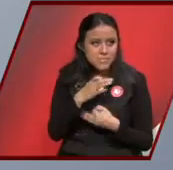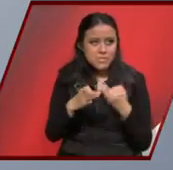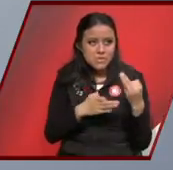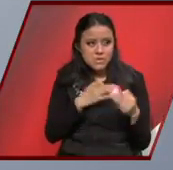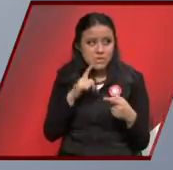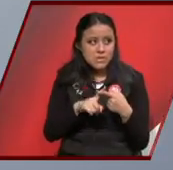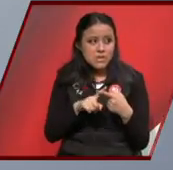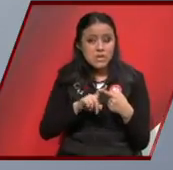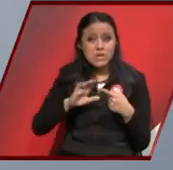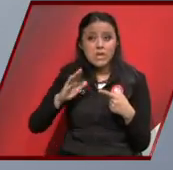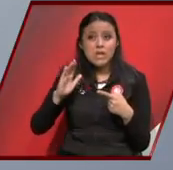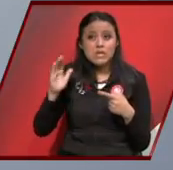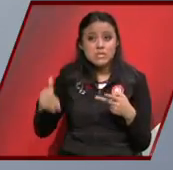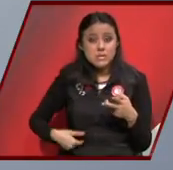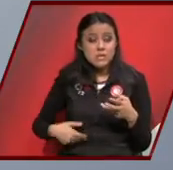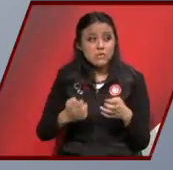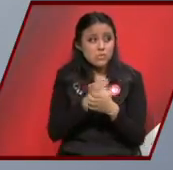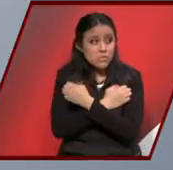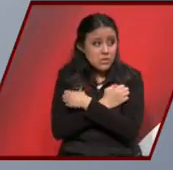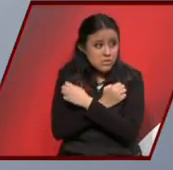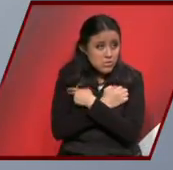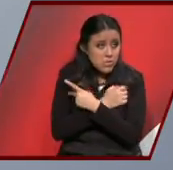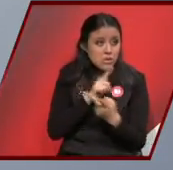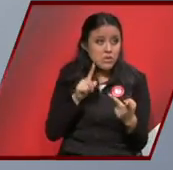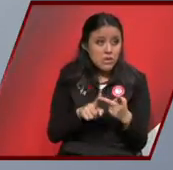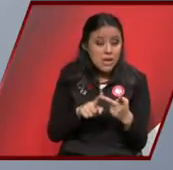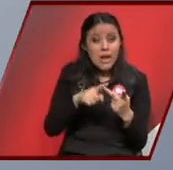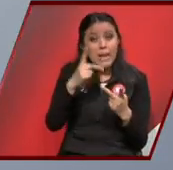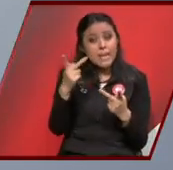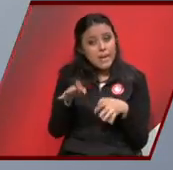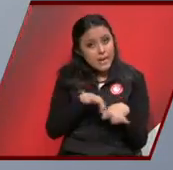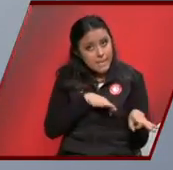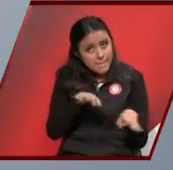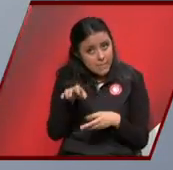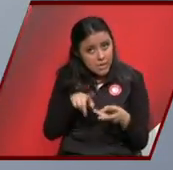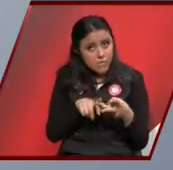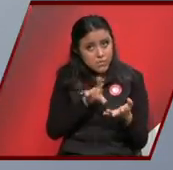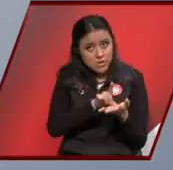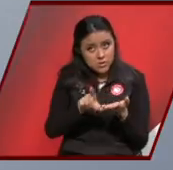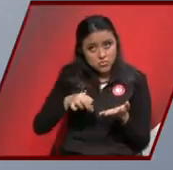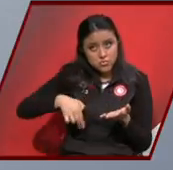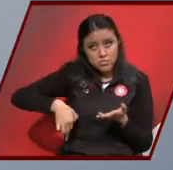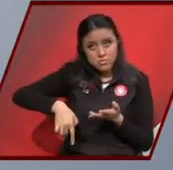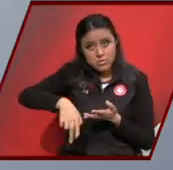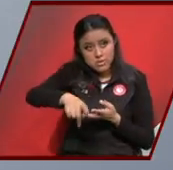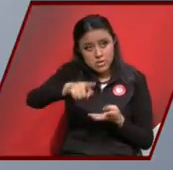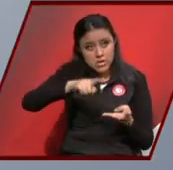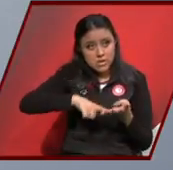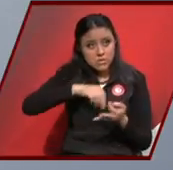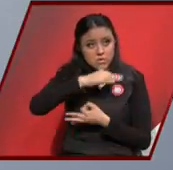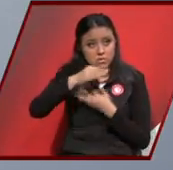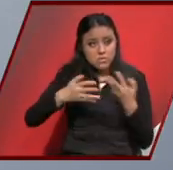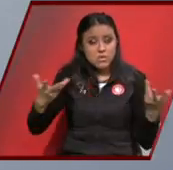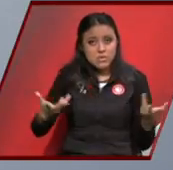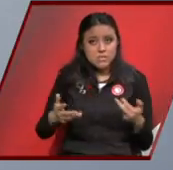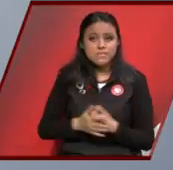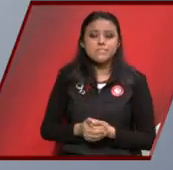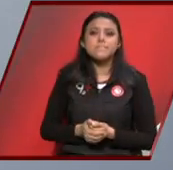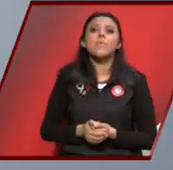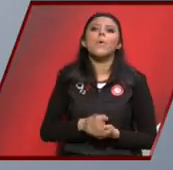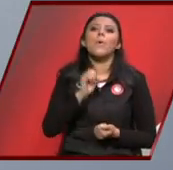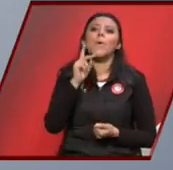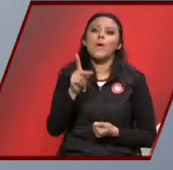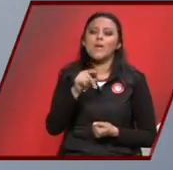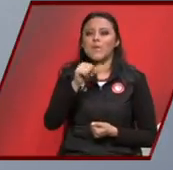acceso a la educación, acceso al empleo. Necesitamos garantizarles el derecho a caminar por las calles de esta ciudad. El derecho, me